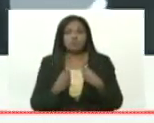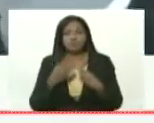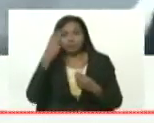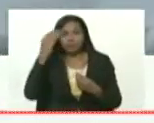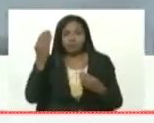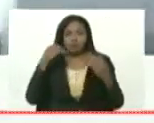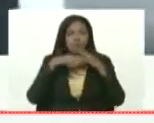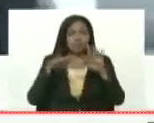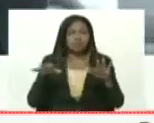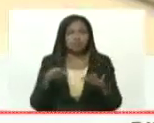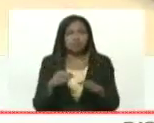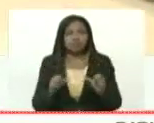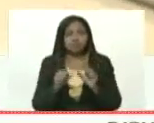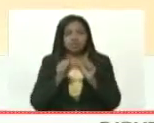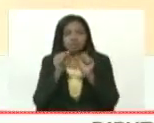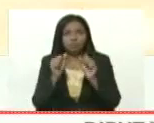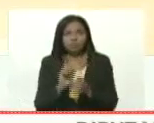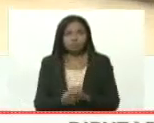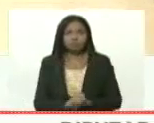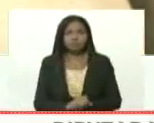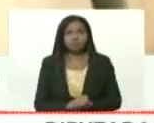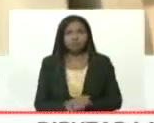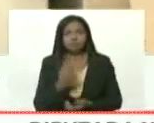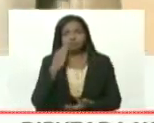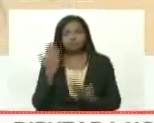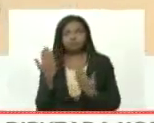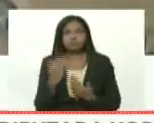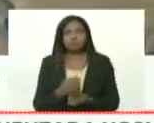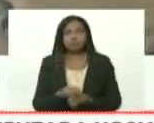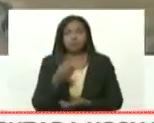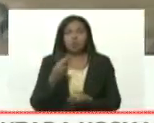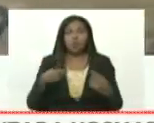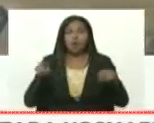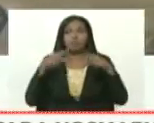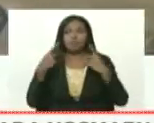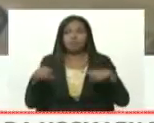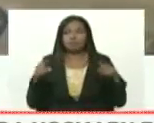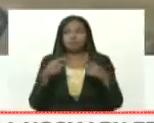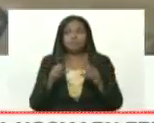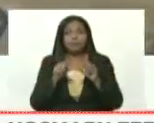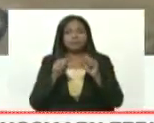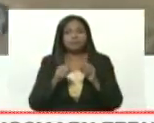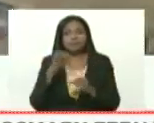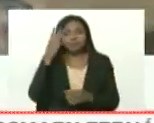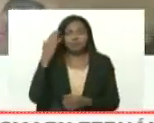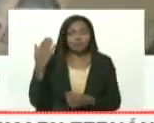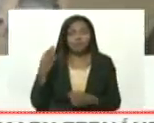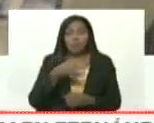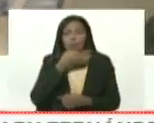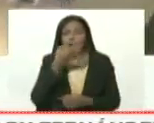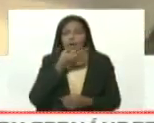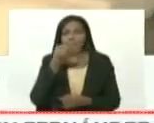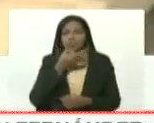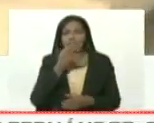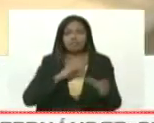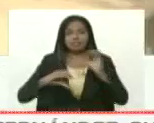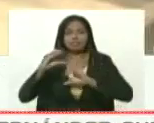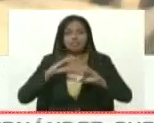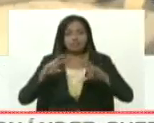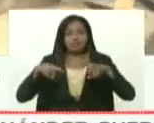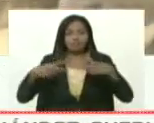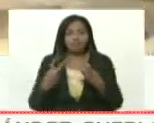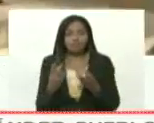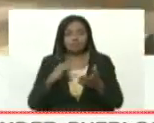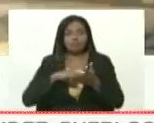pues. Continuamos. Adelante, vamos a escuchar un poco de música para seguir refrescando una tarde de ciencia,